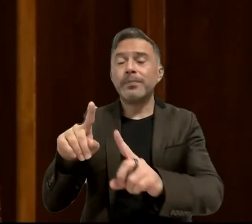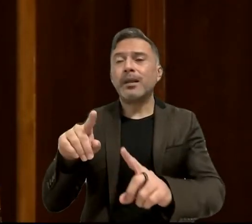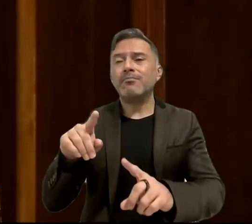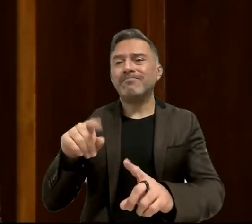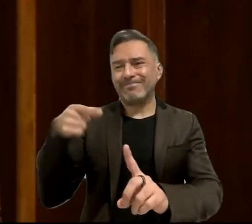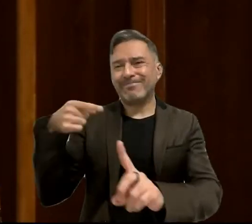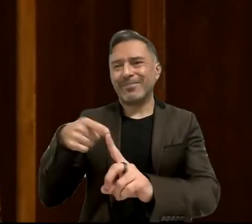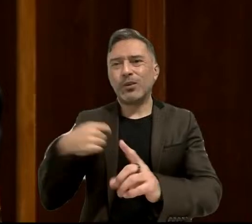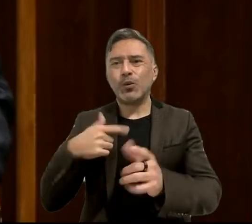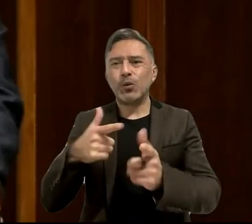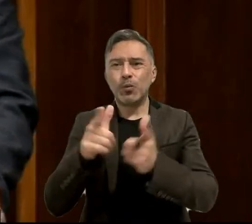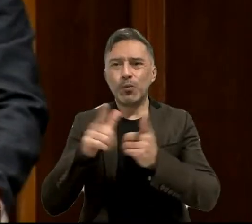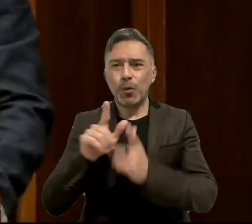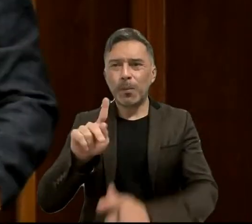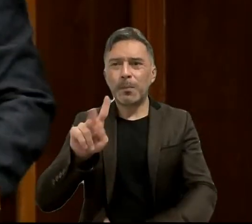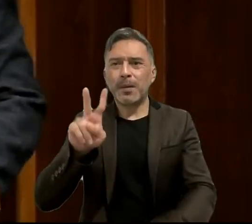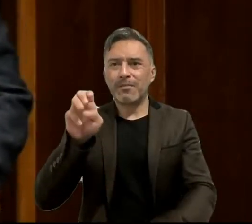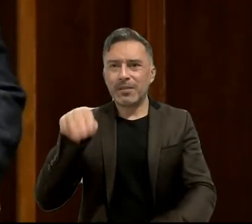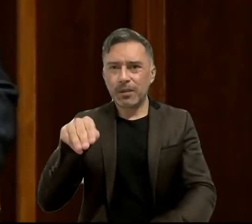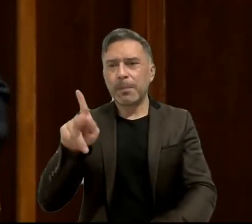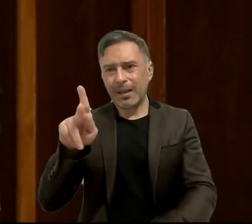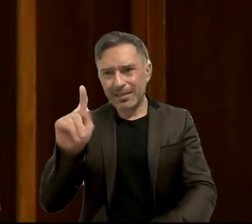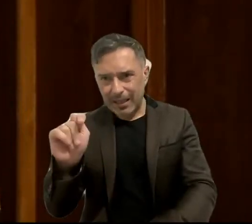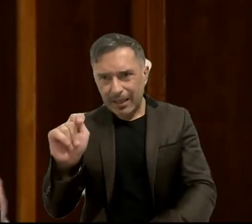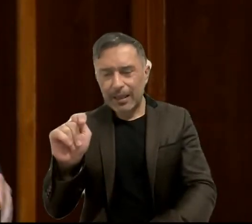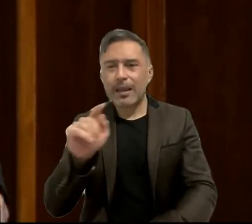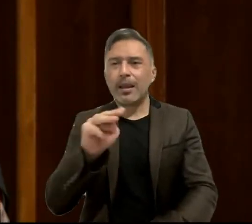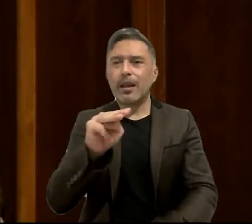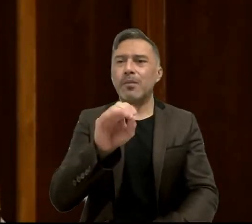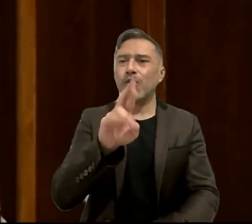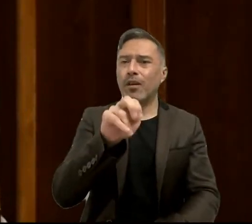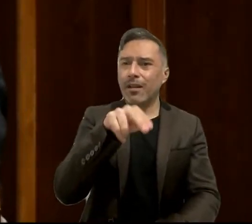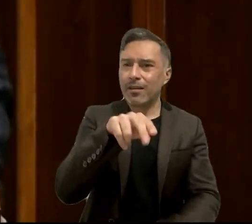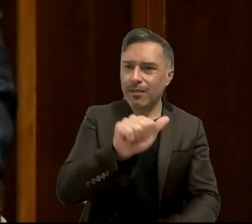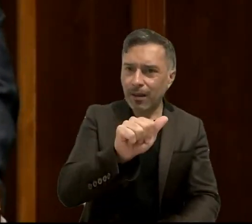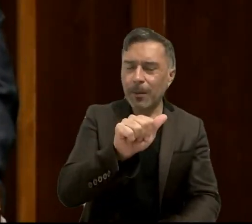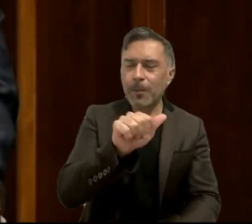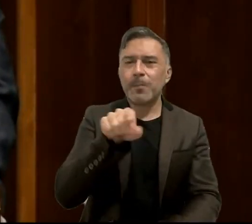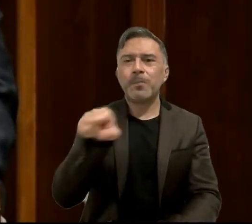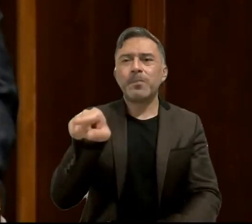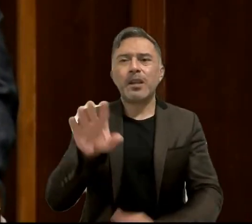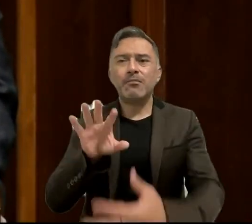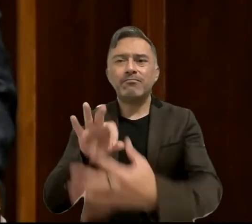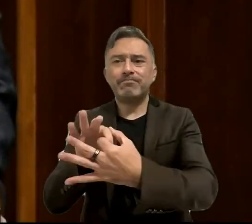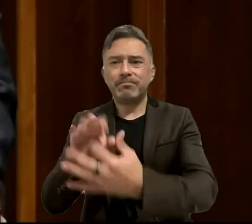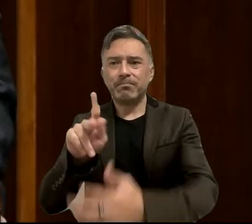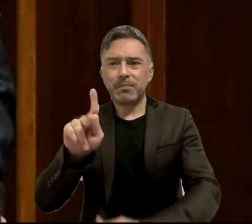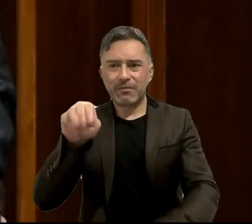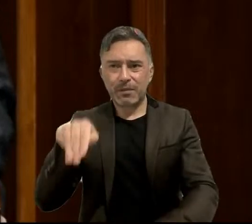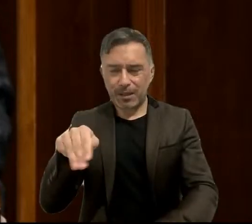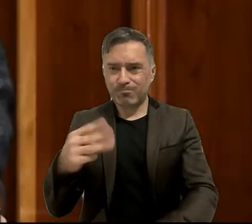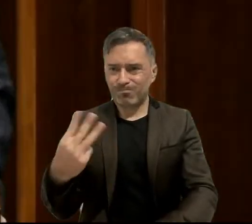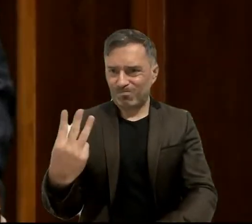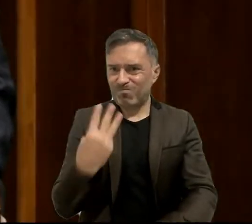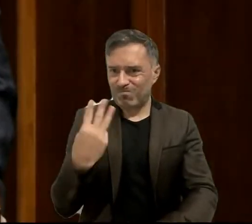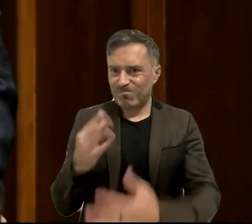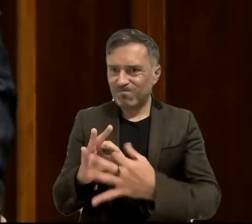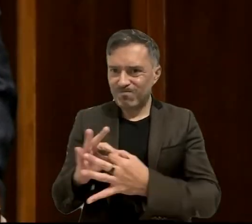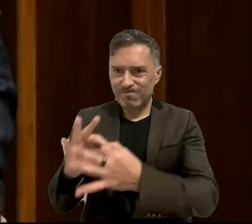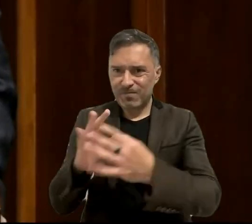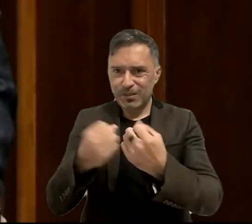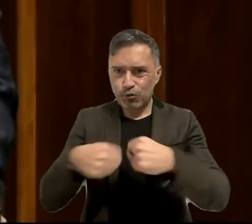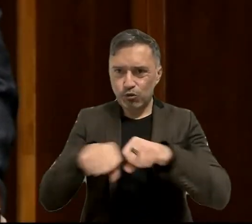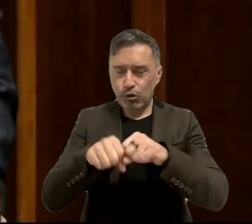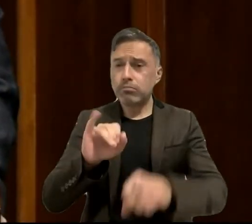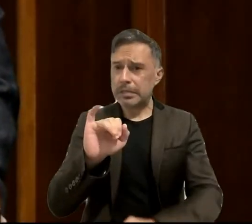del Trabajo y a mis compañeros aliados de Morena, a mis compañeros aliados del Partido Verde, sí queremos construir el